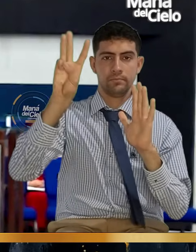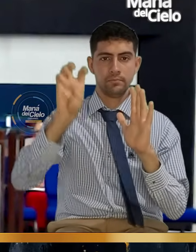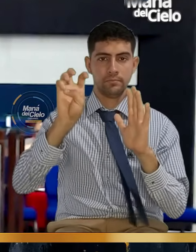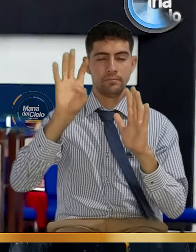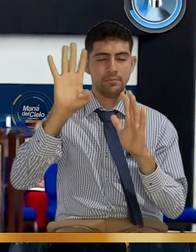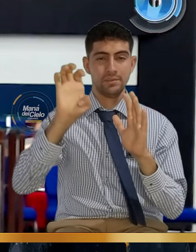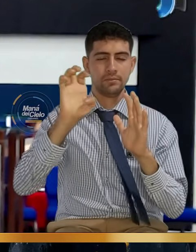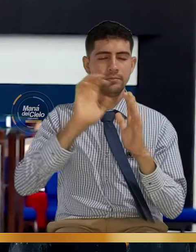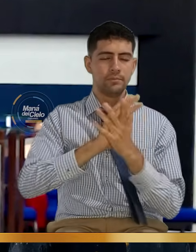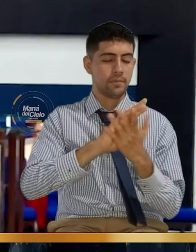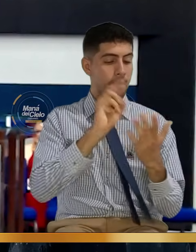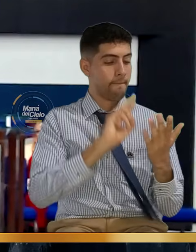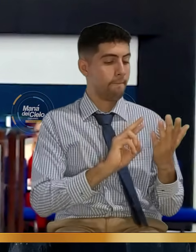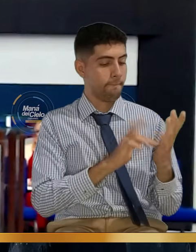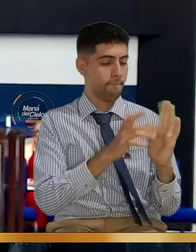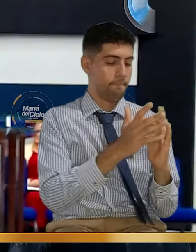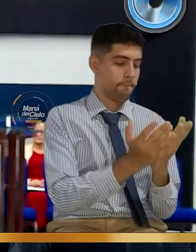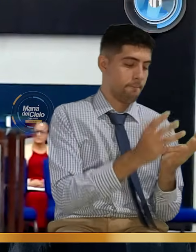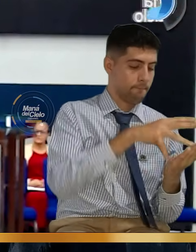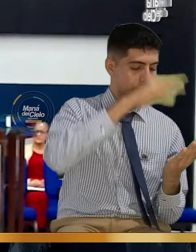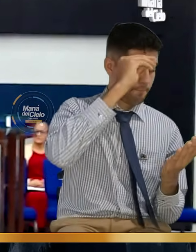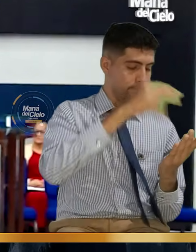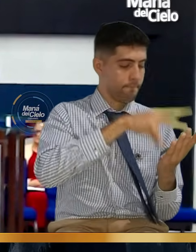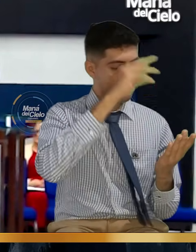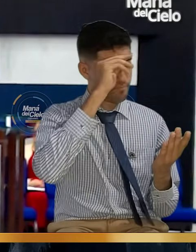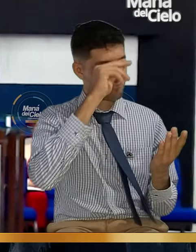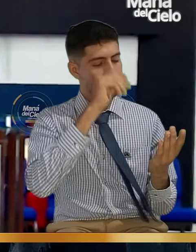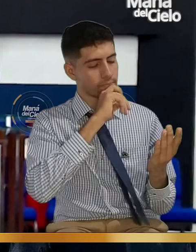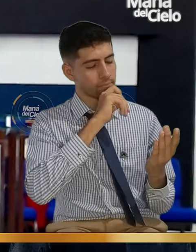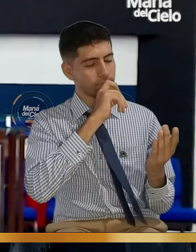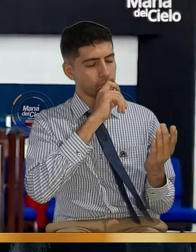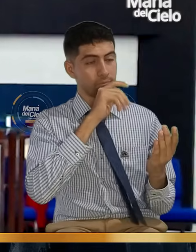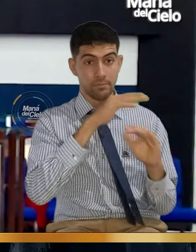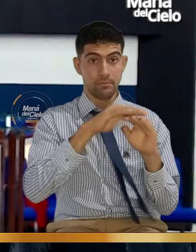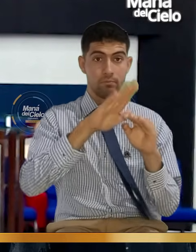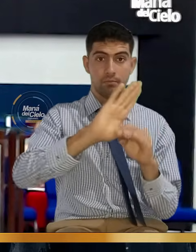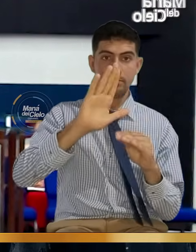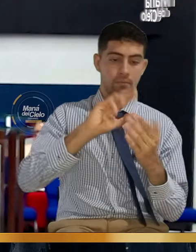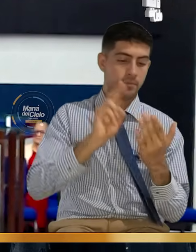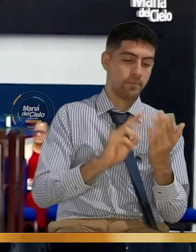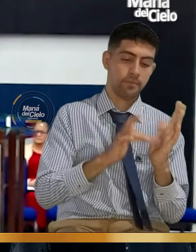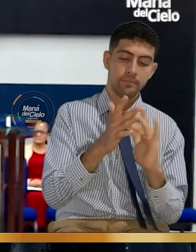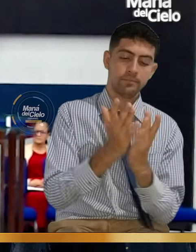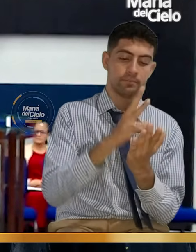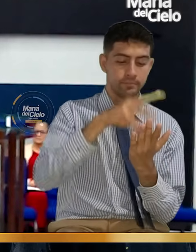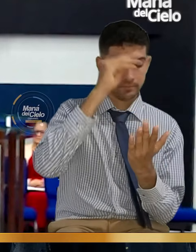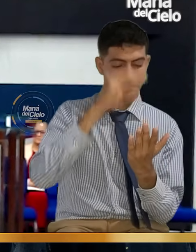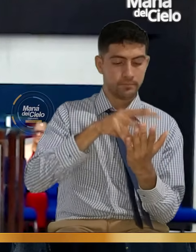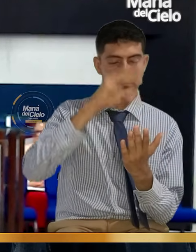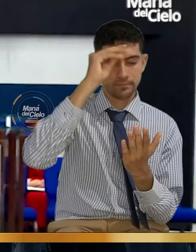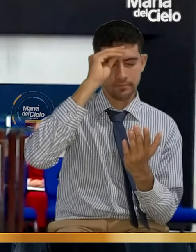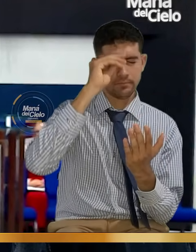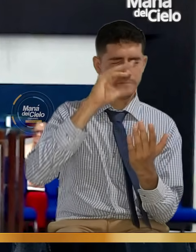usted escuche predicar aquí, ese amén va a salir más fuerte. Así cuando Dios le haga una promesa a usted y usted oye la historia